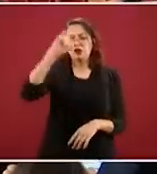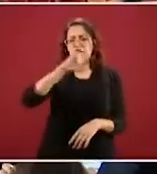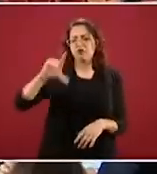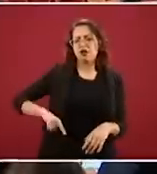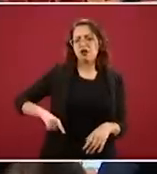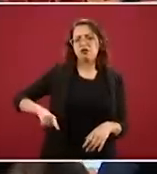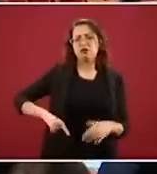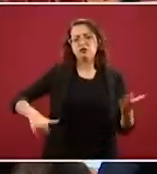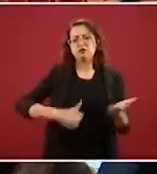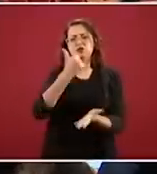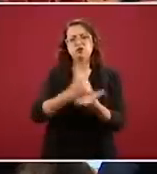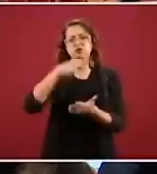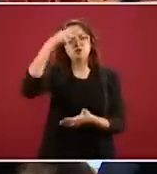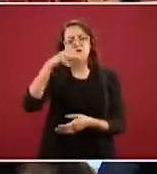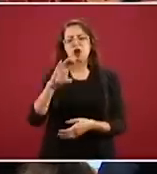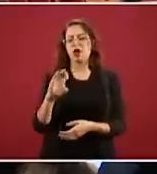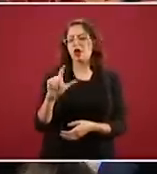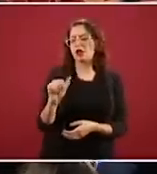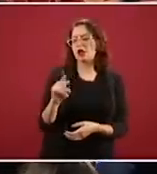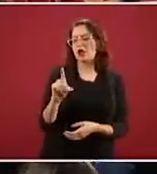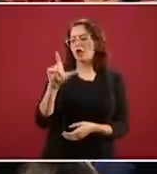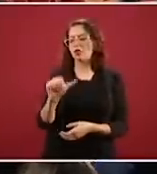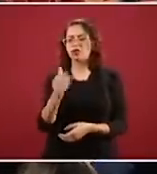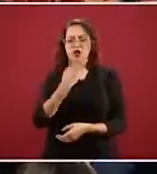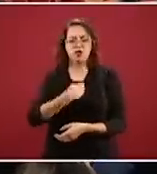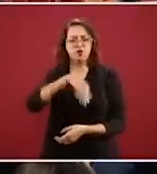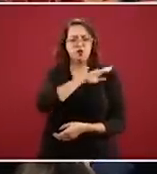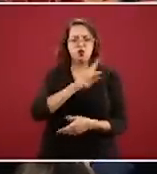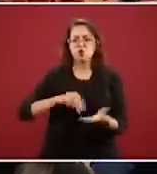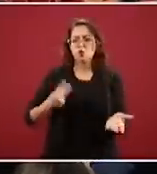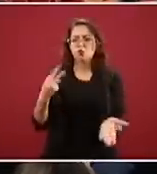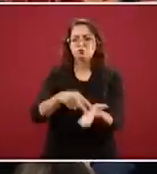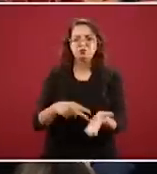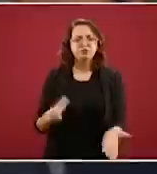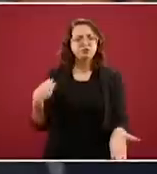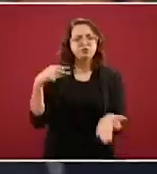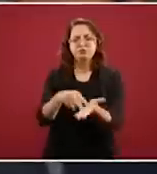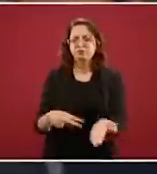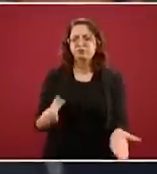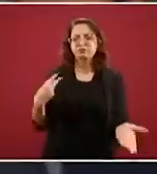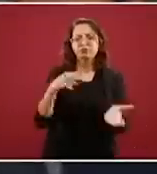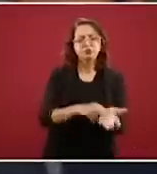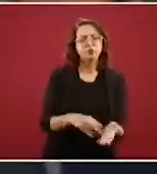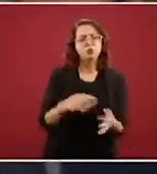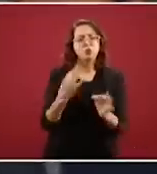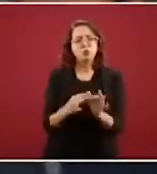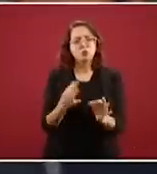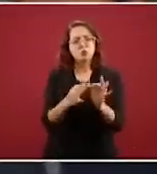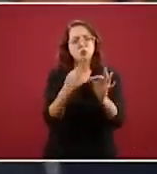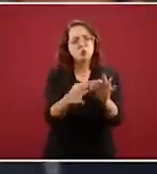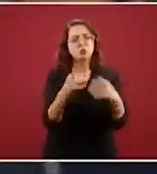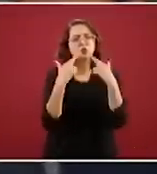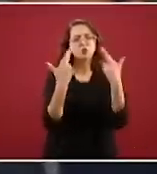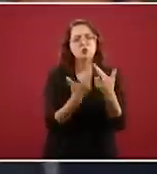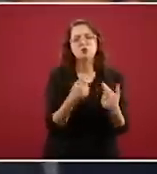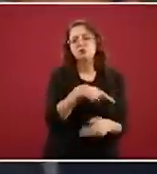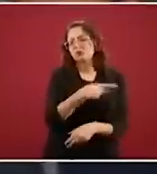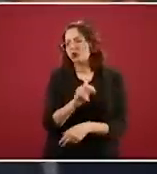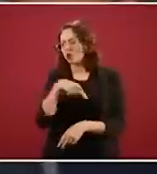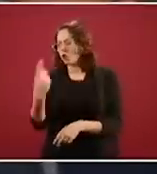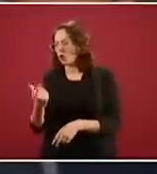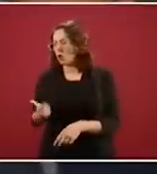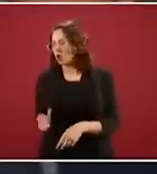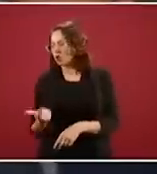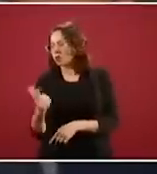gobierno de la Ciudad de México, Claudia Sheinbaum, y hay una disminución o una nula presencia del gobernador de Guanajuato, Diego Sinué. Sin embargo,